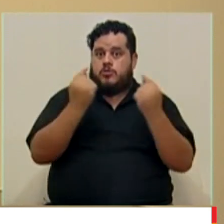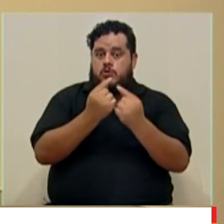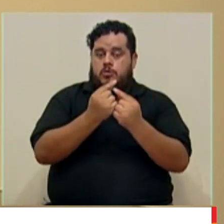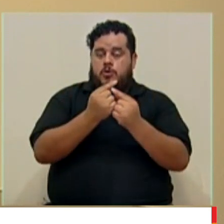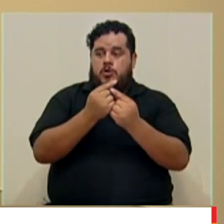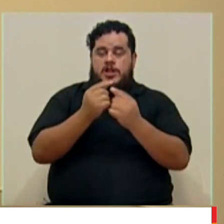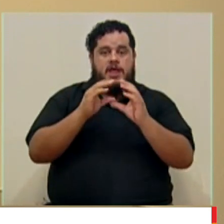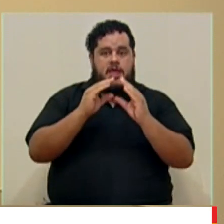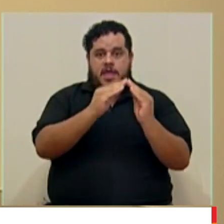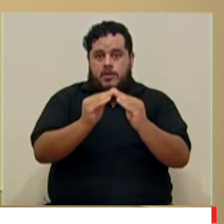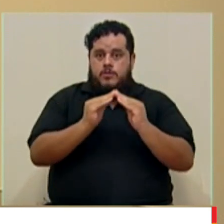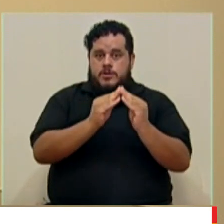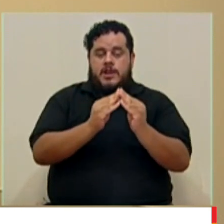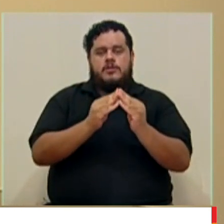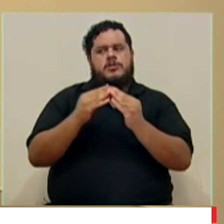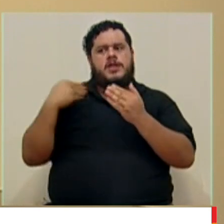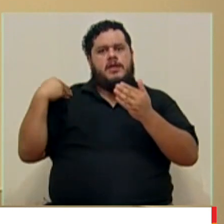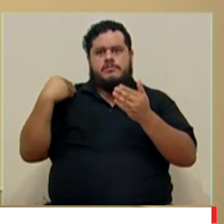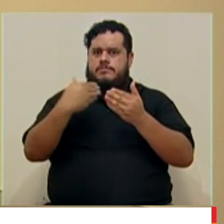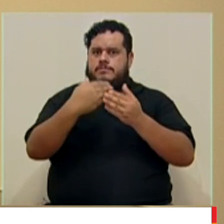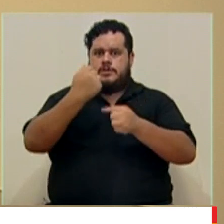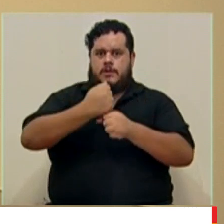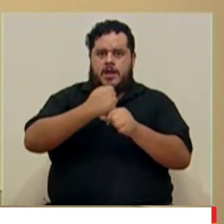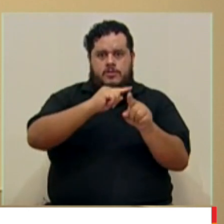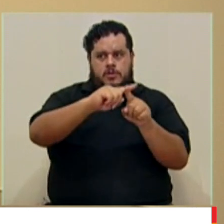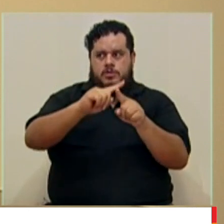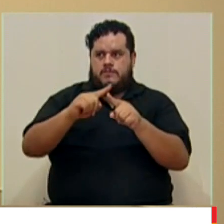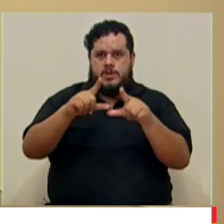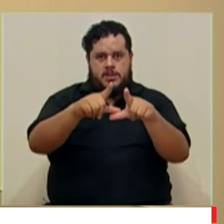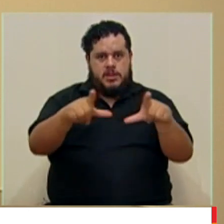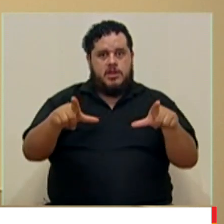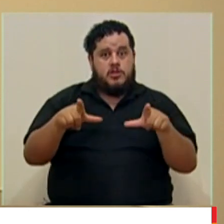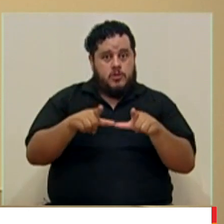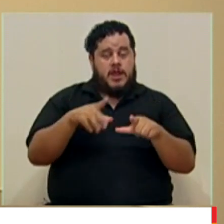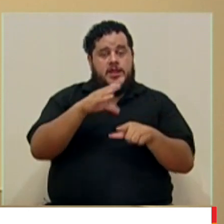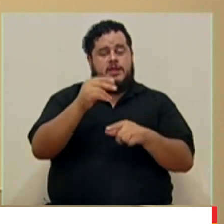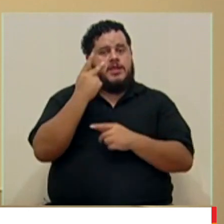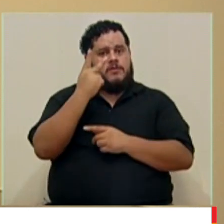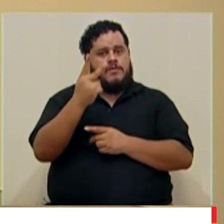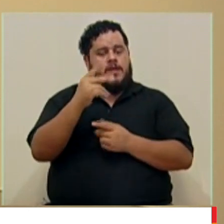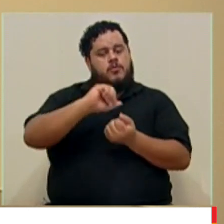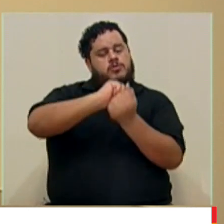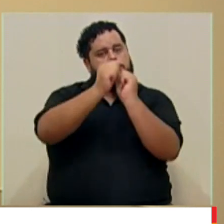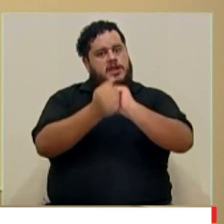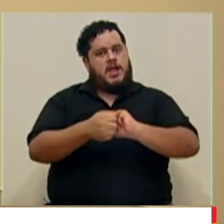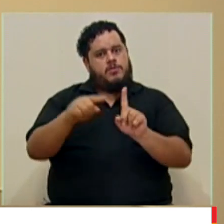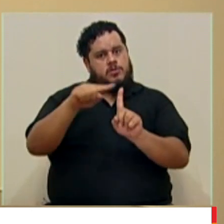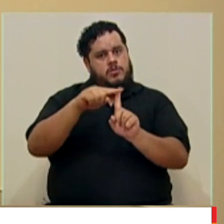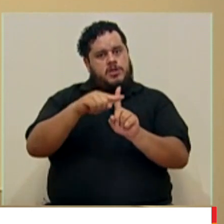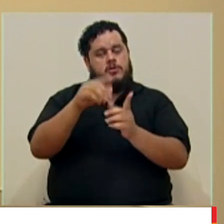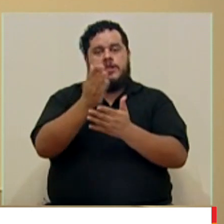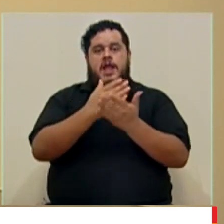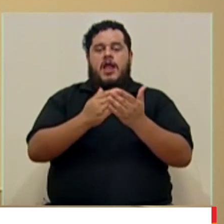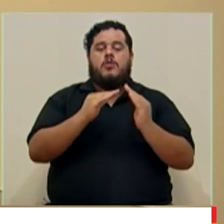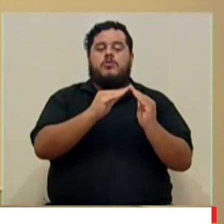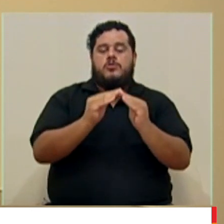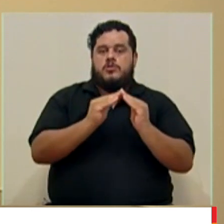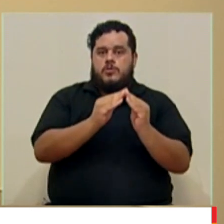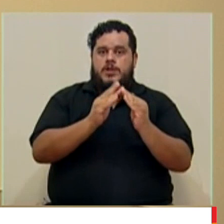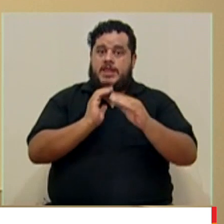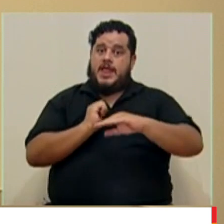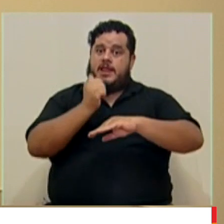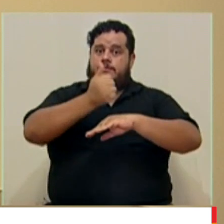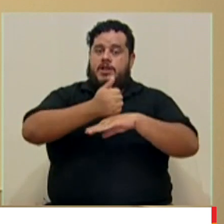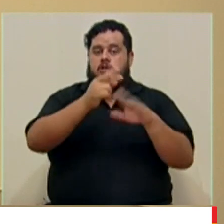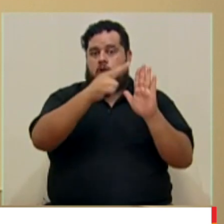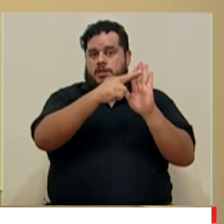venido trabajando en los diferentes territorios, y observamos cambios positivos en algunas comunidades, en la